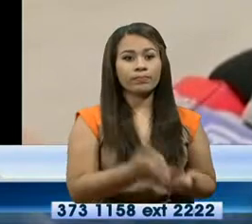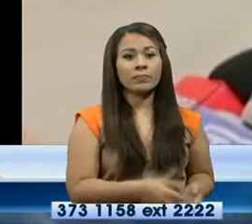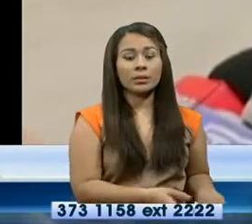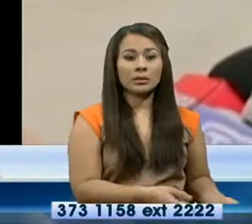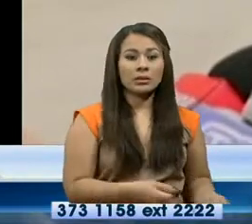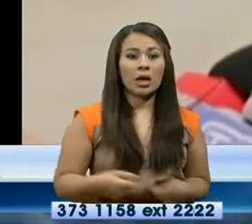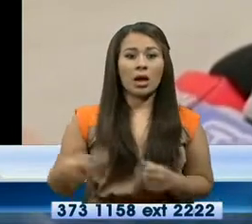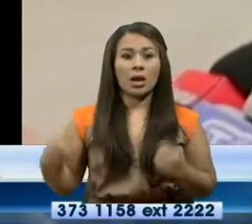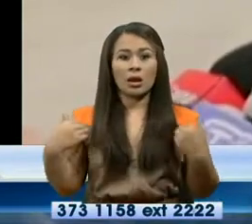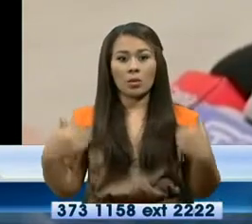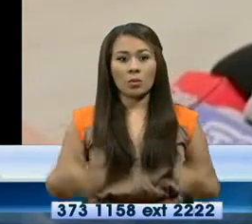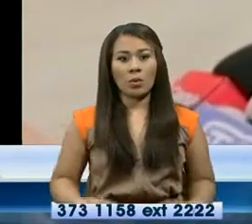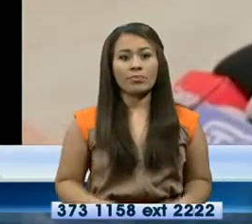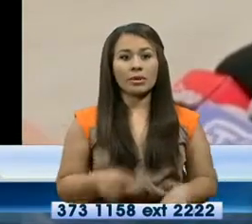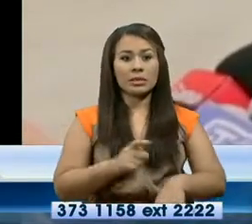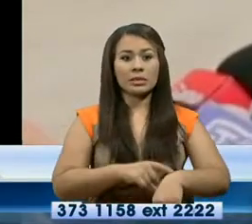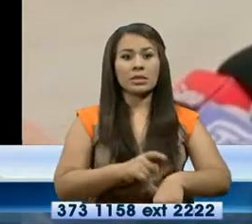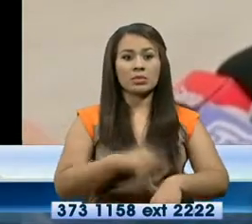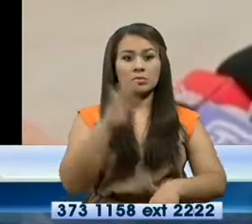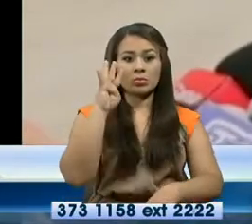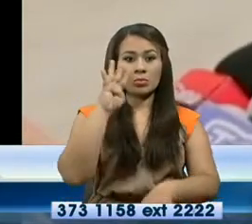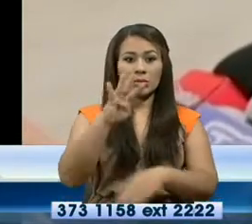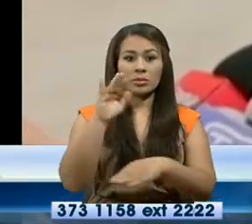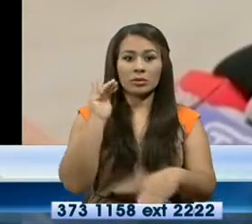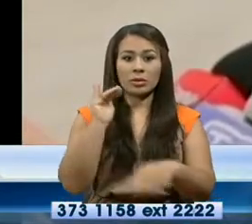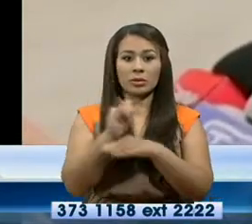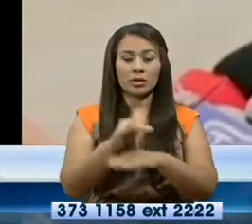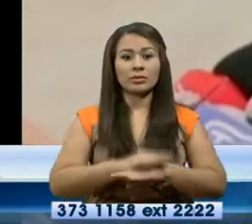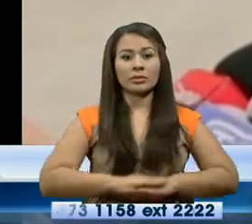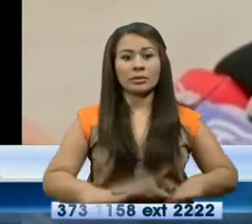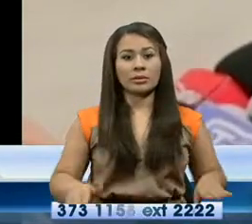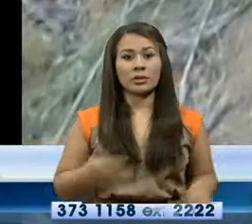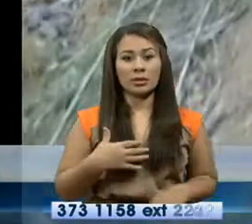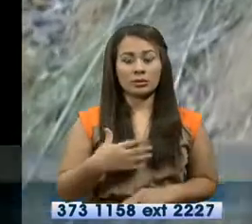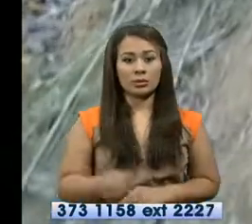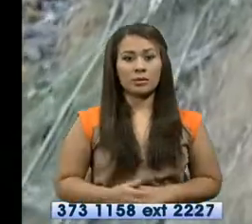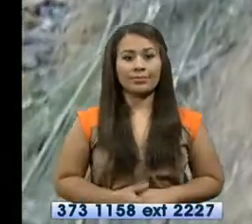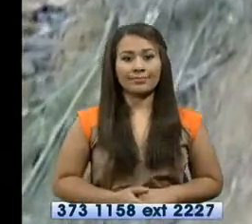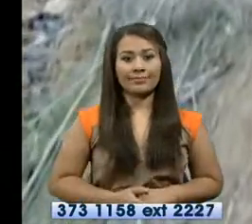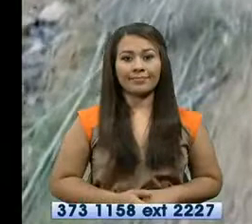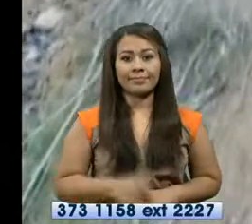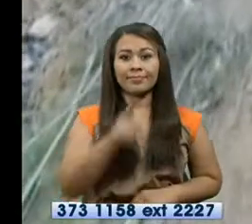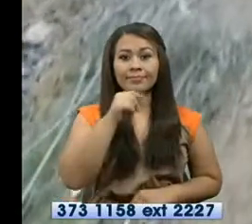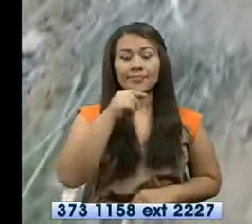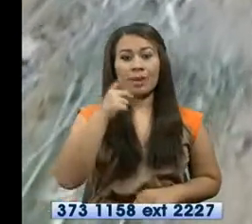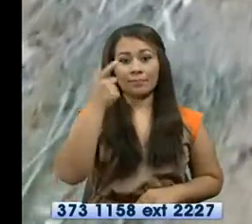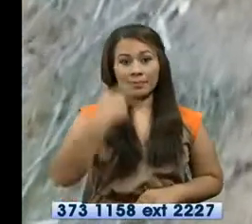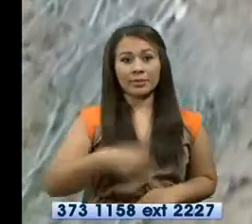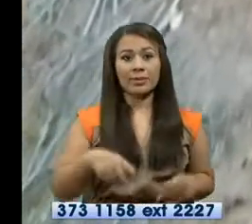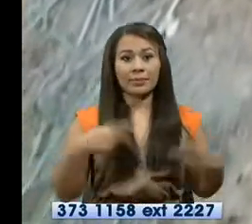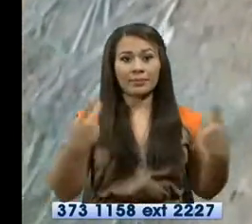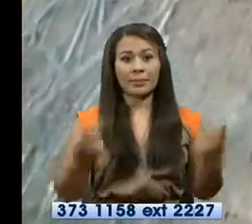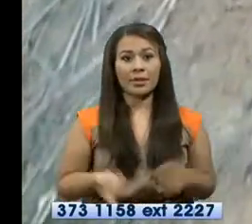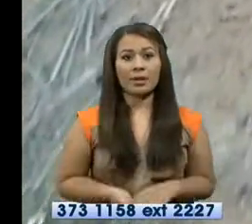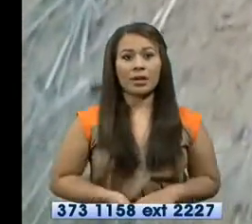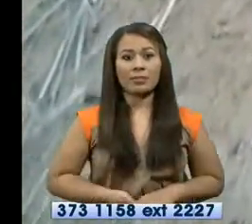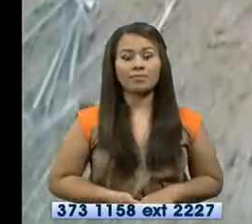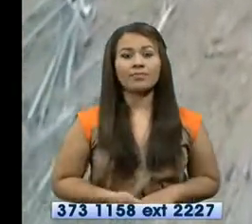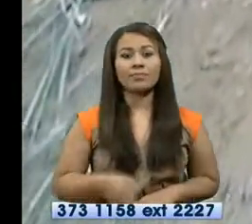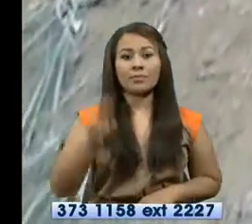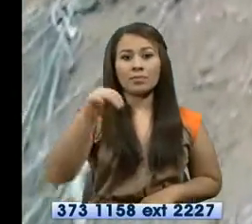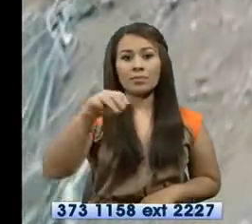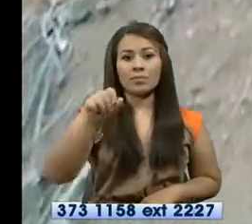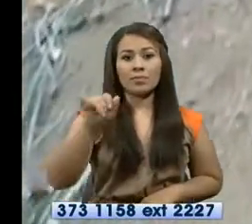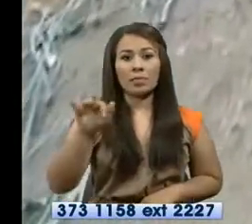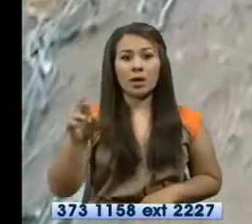y a las 4 de la tarde aproximadamente ya estaba el cuerpo en la calzada. El cuerpo de quien en vida fue don Miguel Antonio Maiguajucho, de